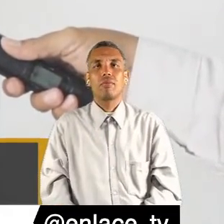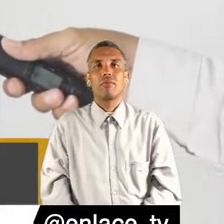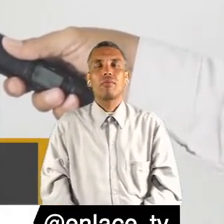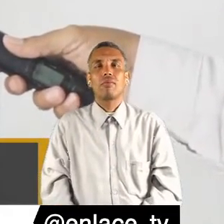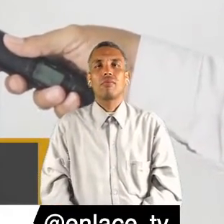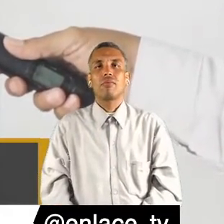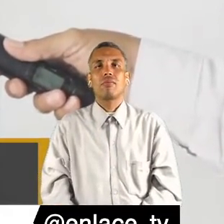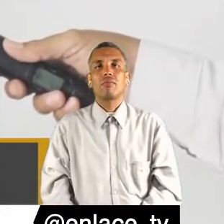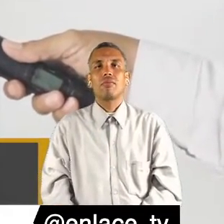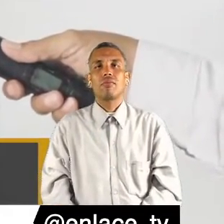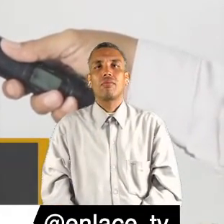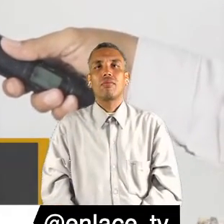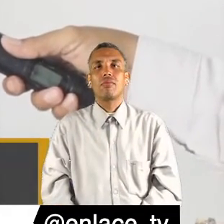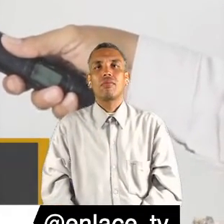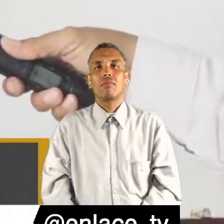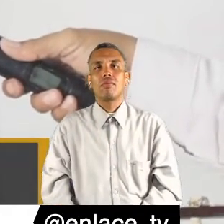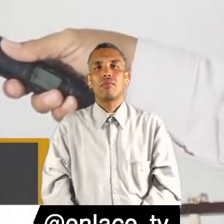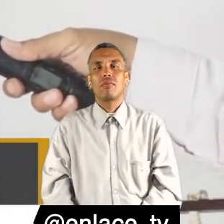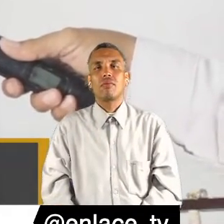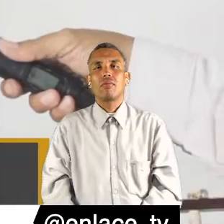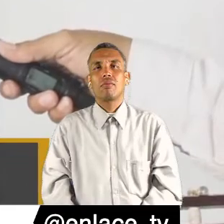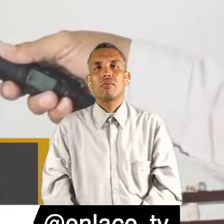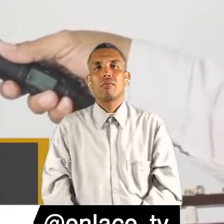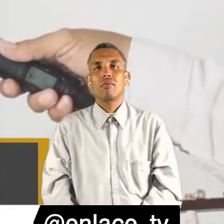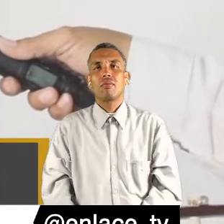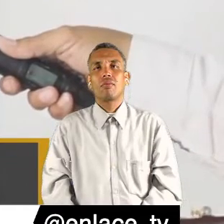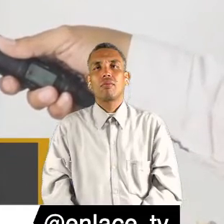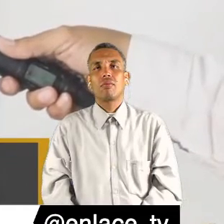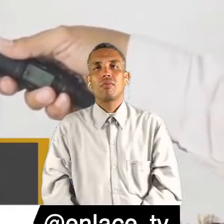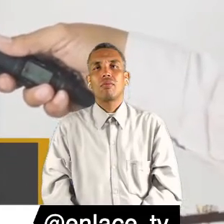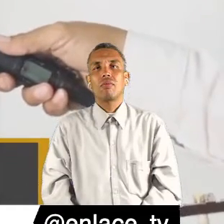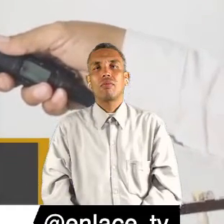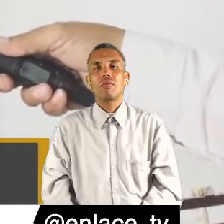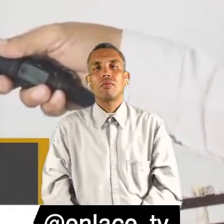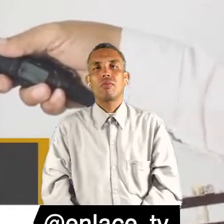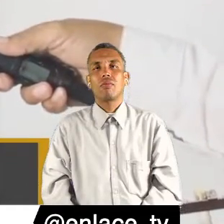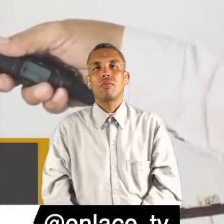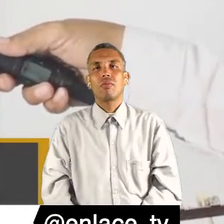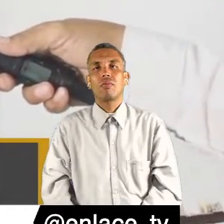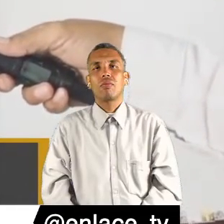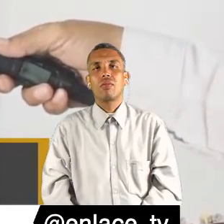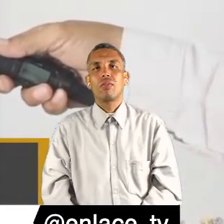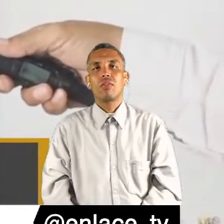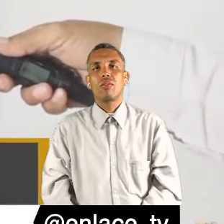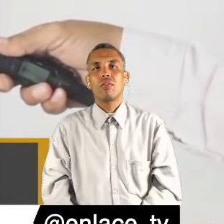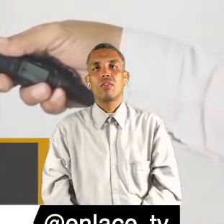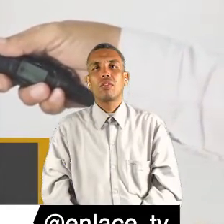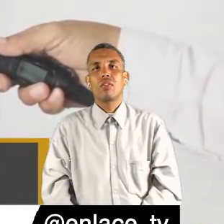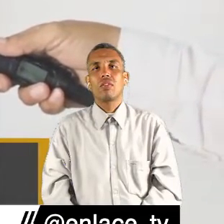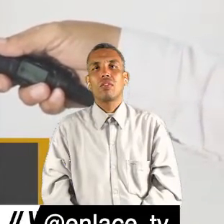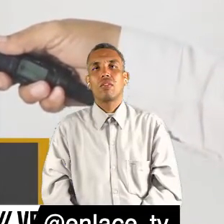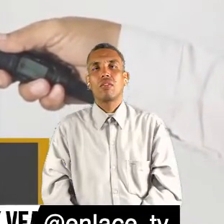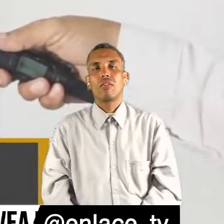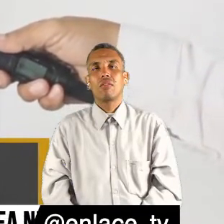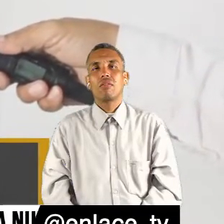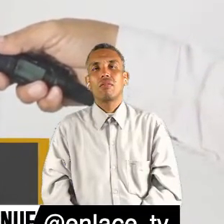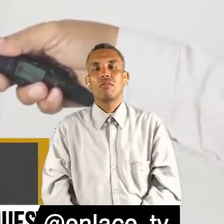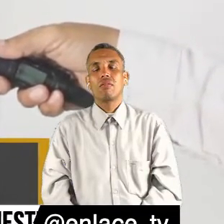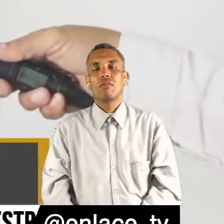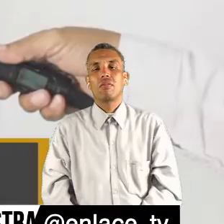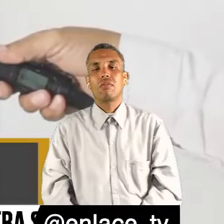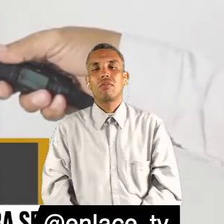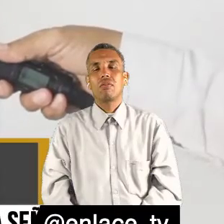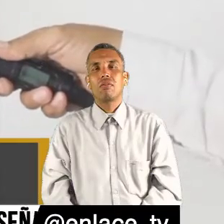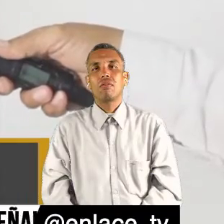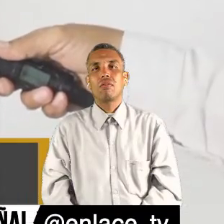hallar, he ideado buscarla en Barranca porque a ella le gusta este festival